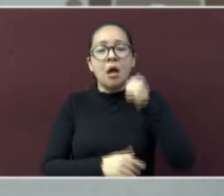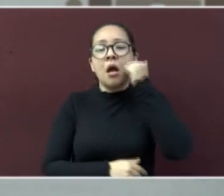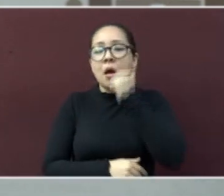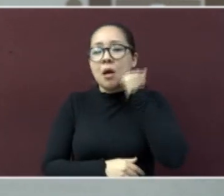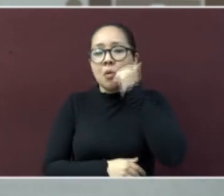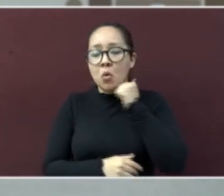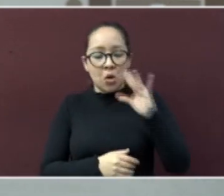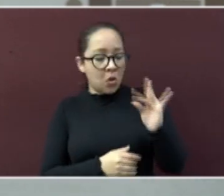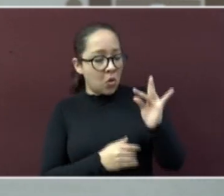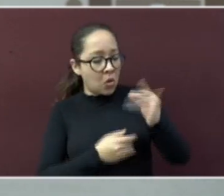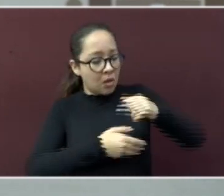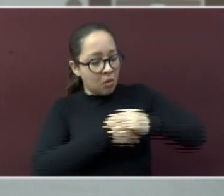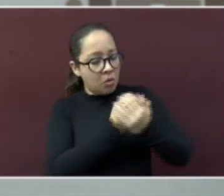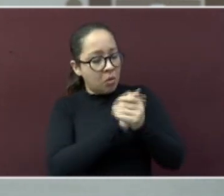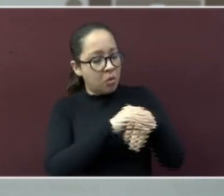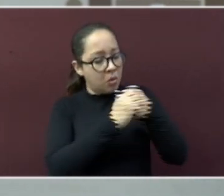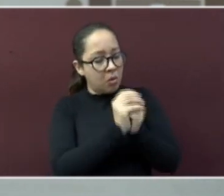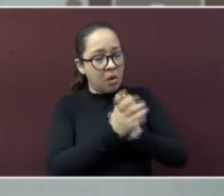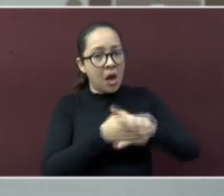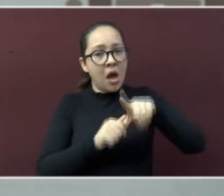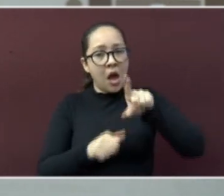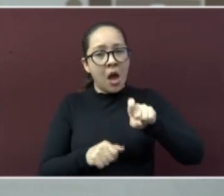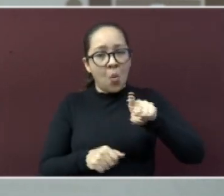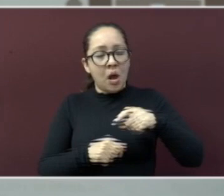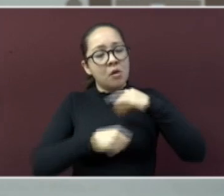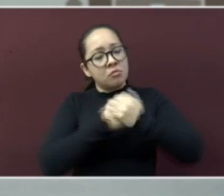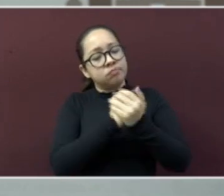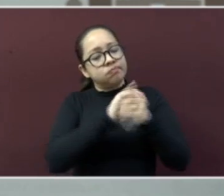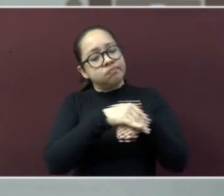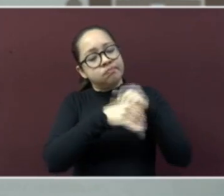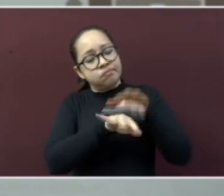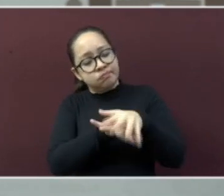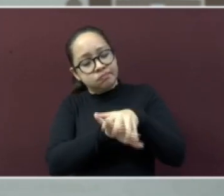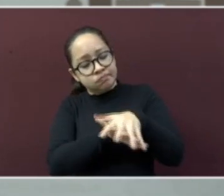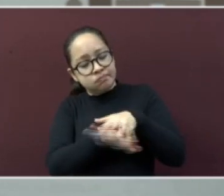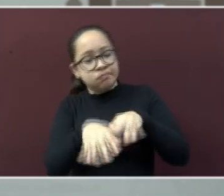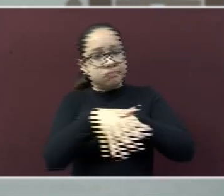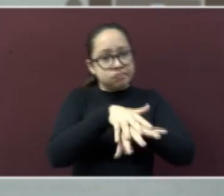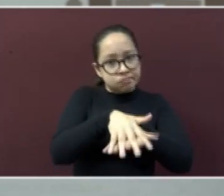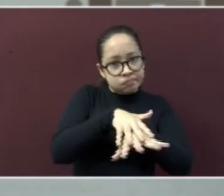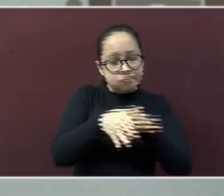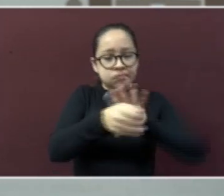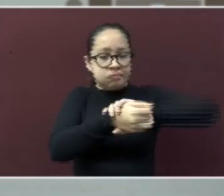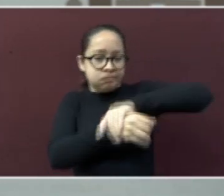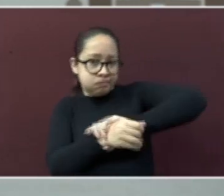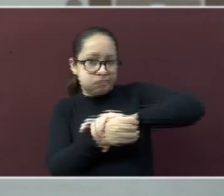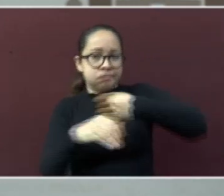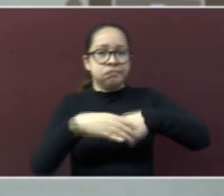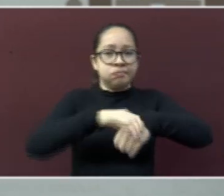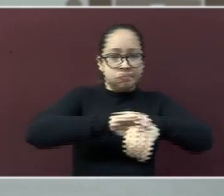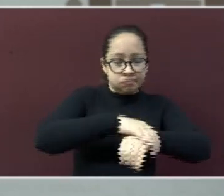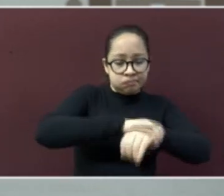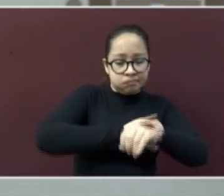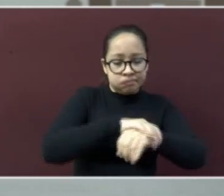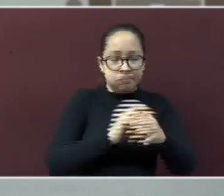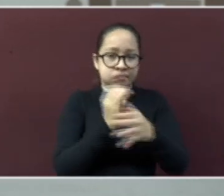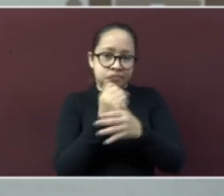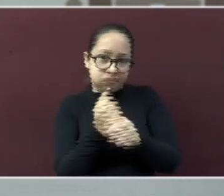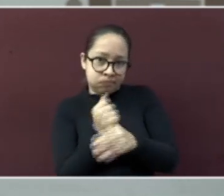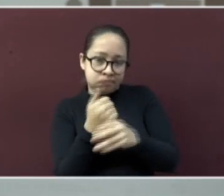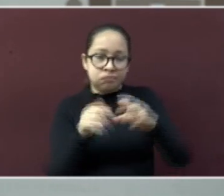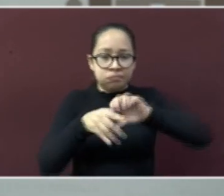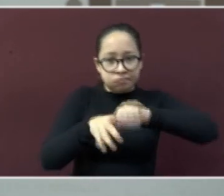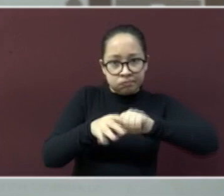líquido y abundante agua vaya bien las manos las palmas el dorso entre los dedos y las uñas